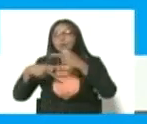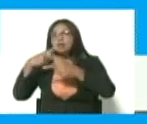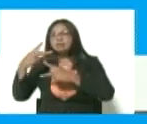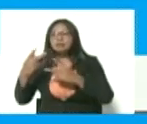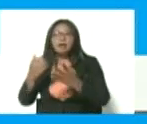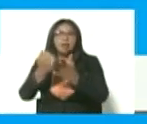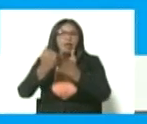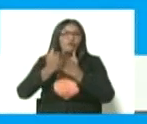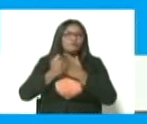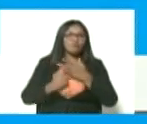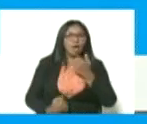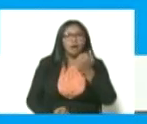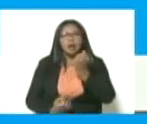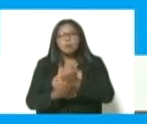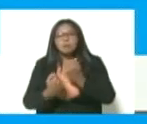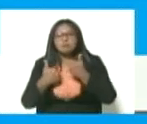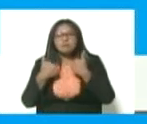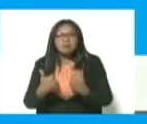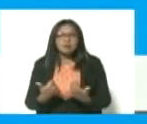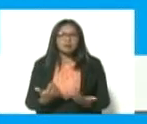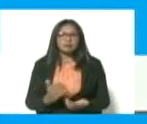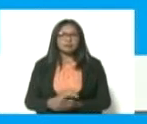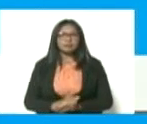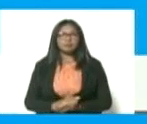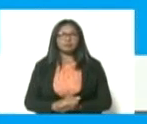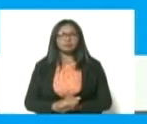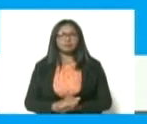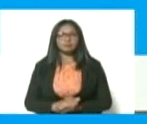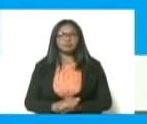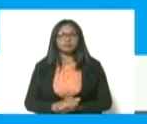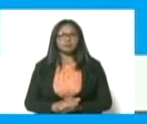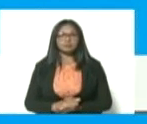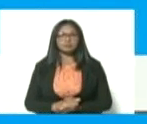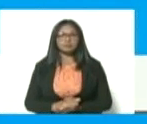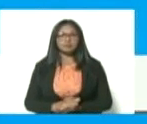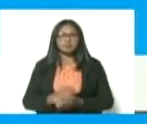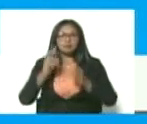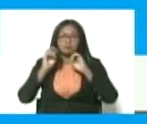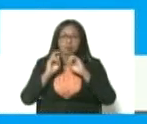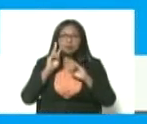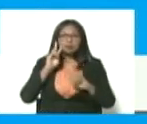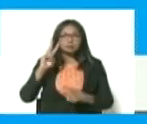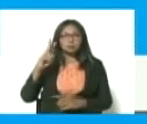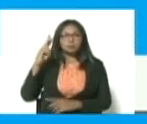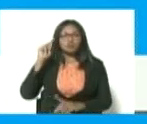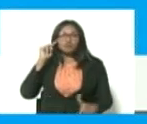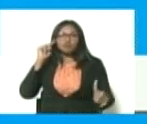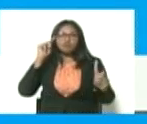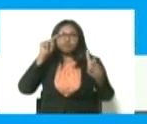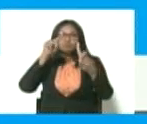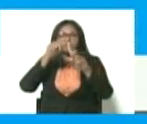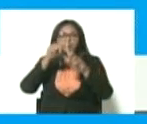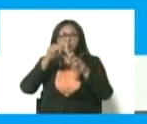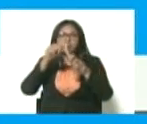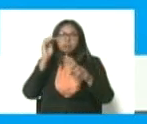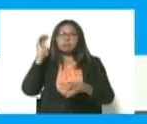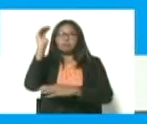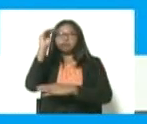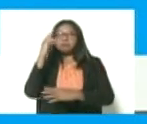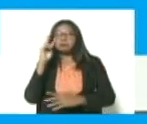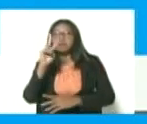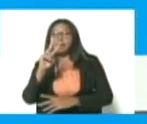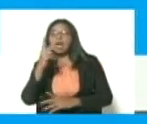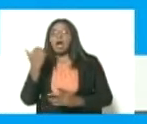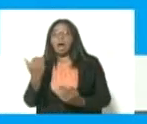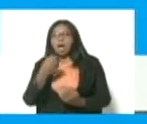favorable, auspiciosa, que vislumbra un año 2021 ya apuntando